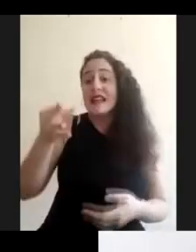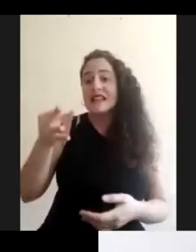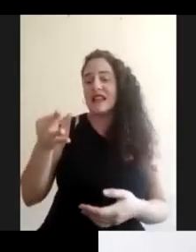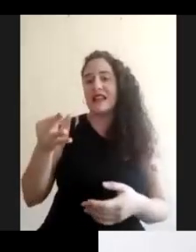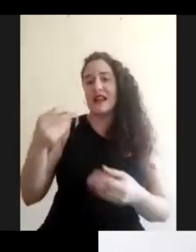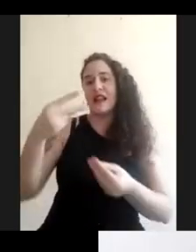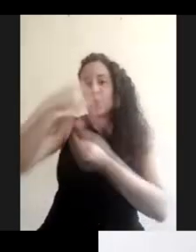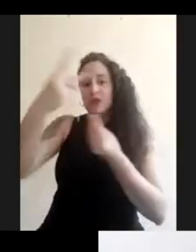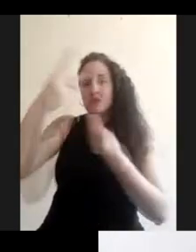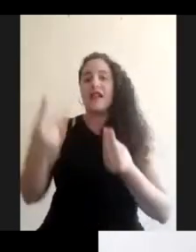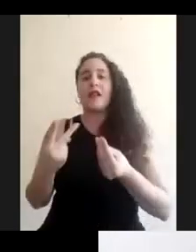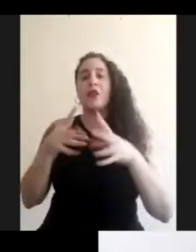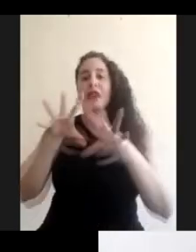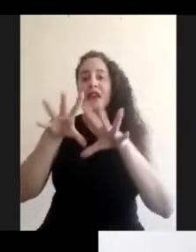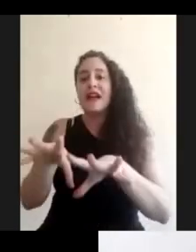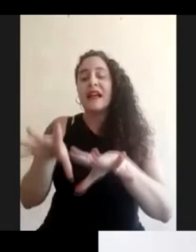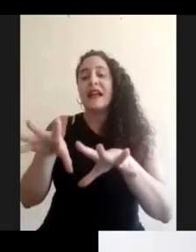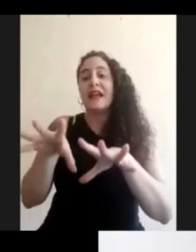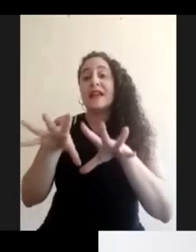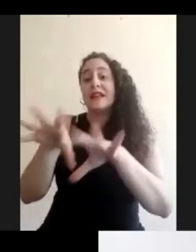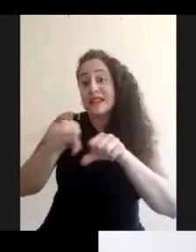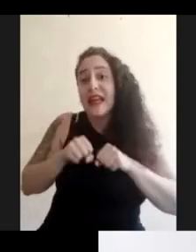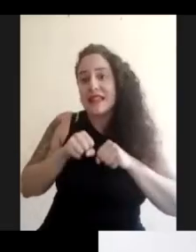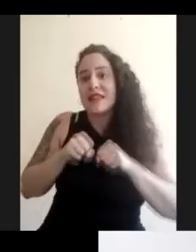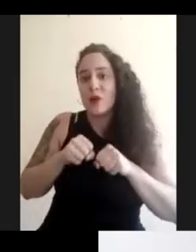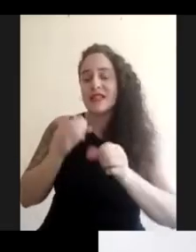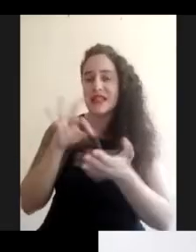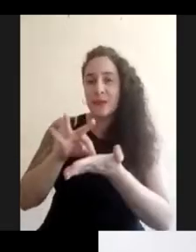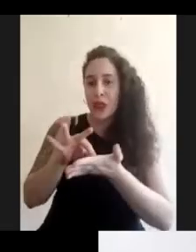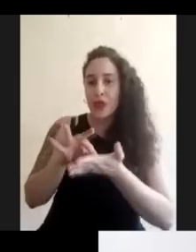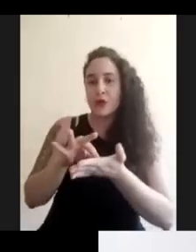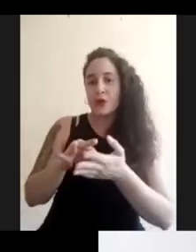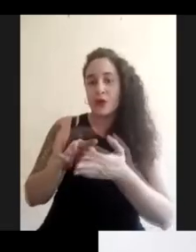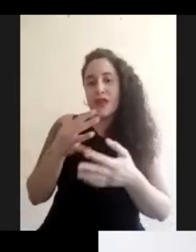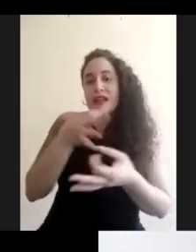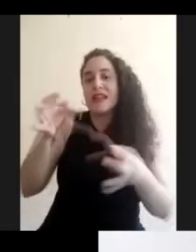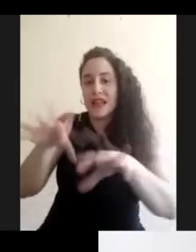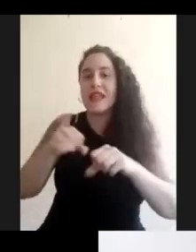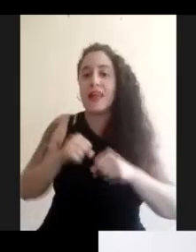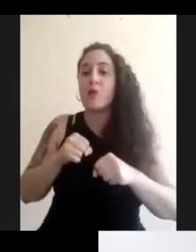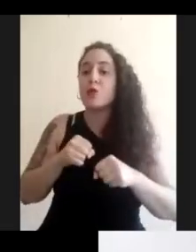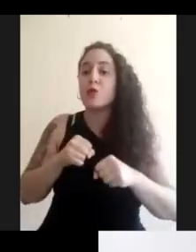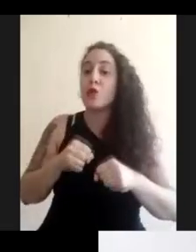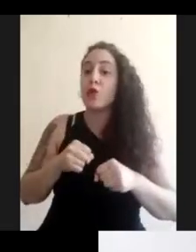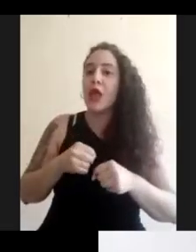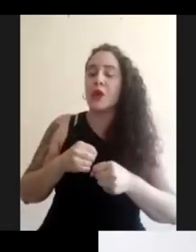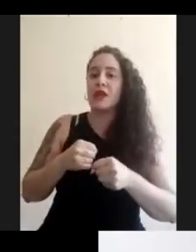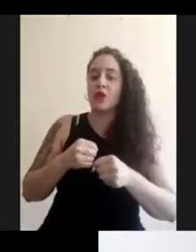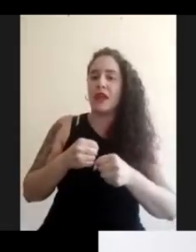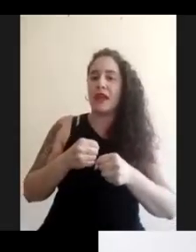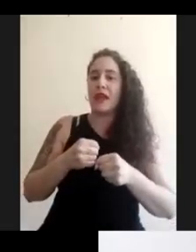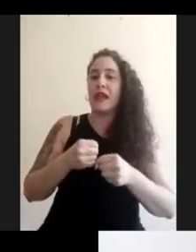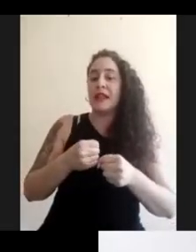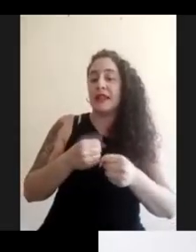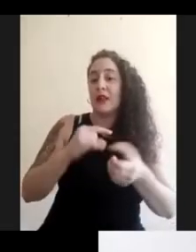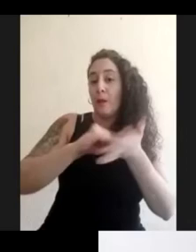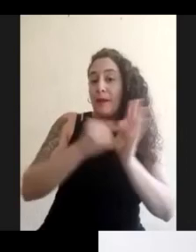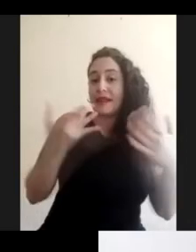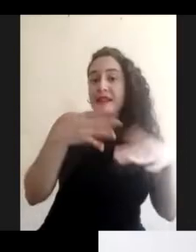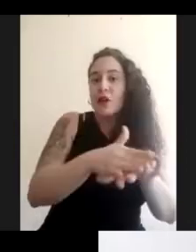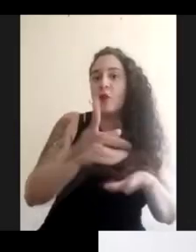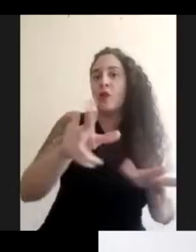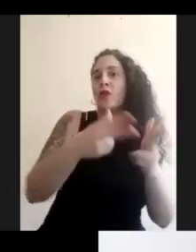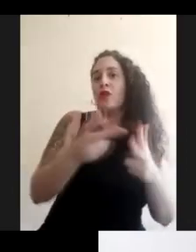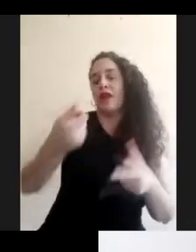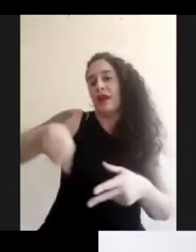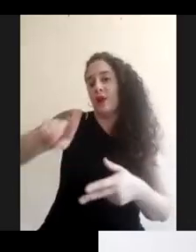ideal sería que la Junta de Andalucía se quedase con ese servicio, ¿no? Lo ideal sería que hicieran una subrogación tanto de los